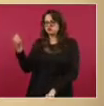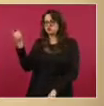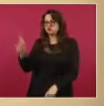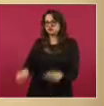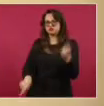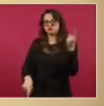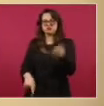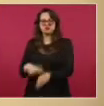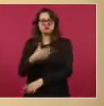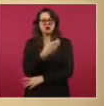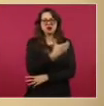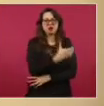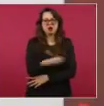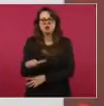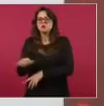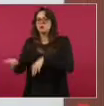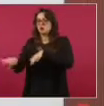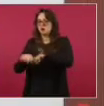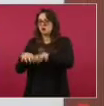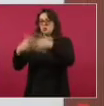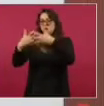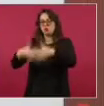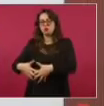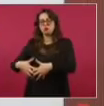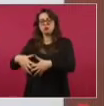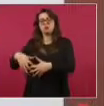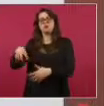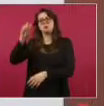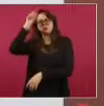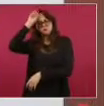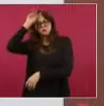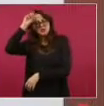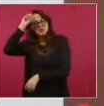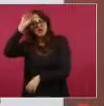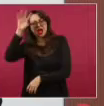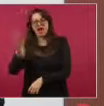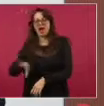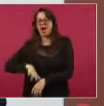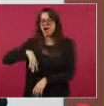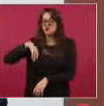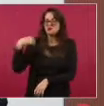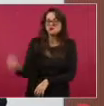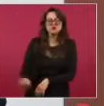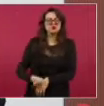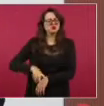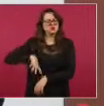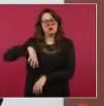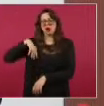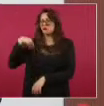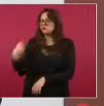y de las minas padecían de las más despiadadas